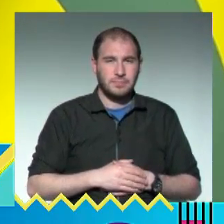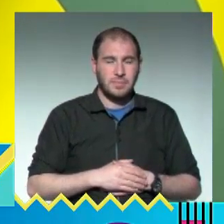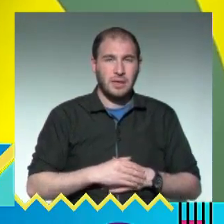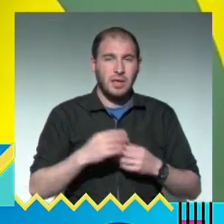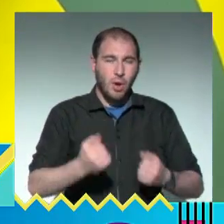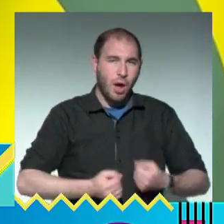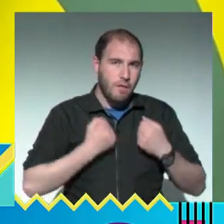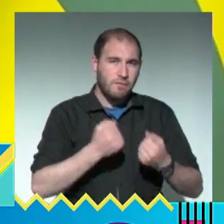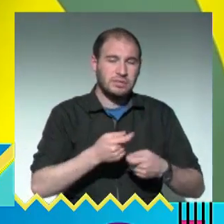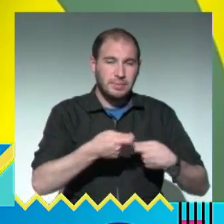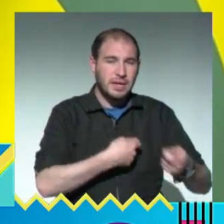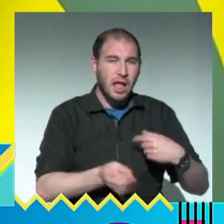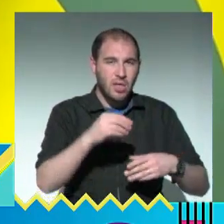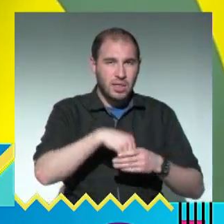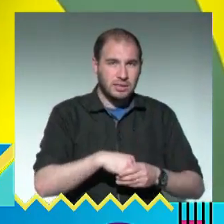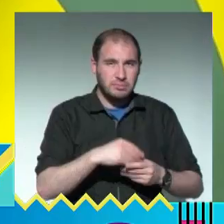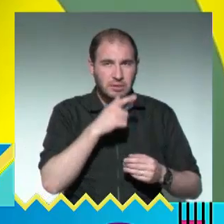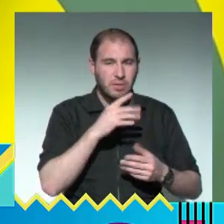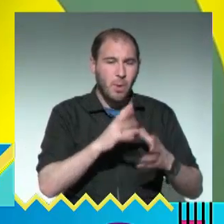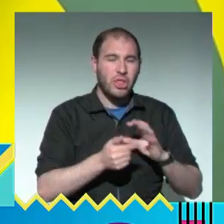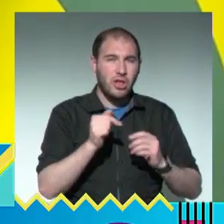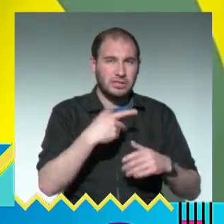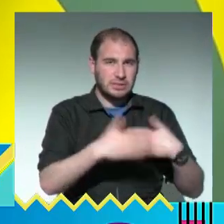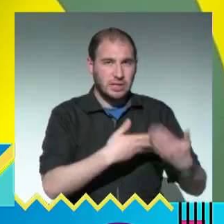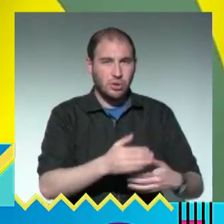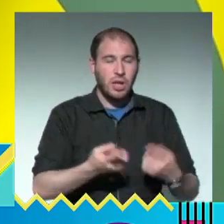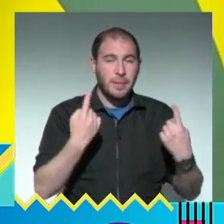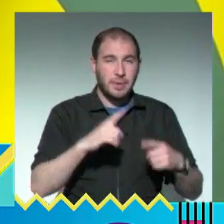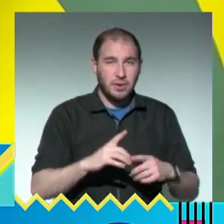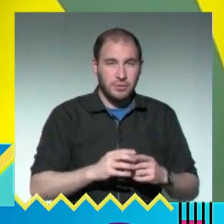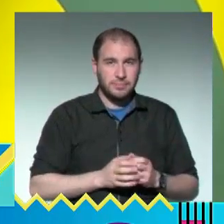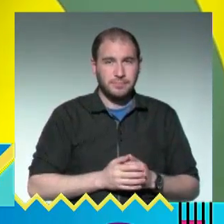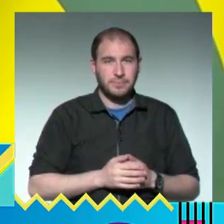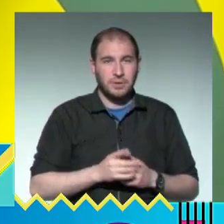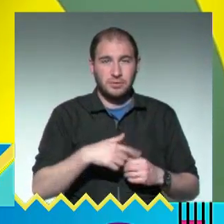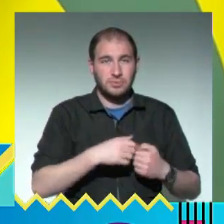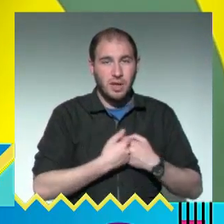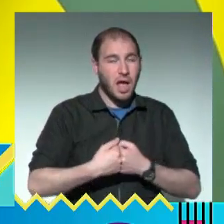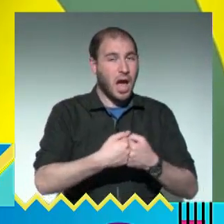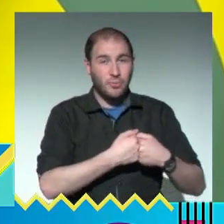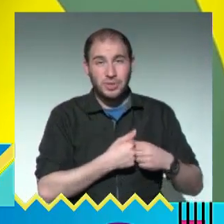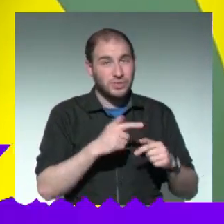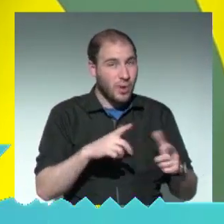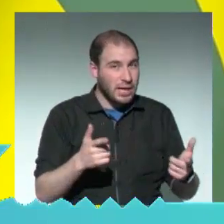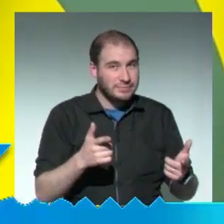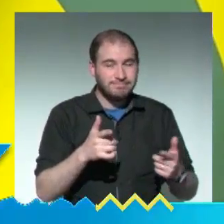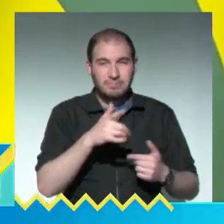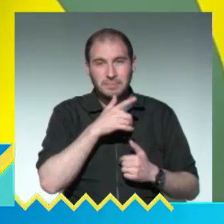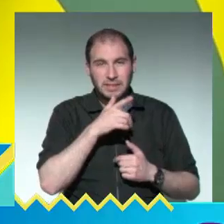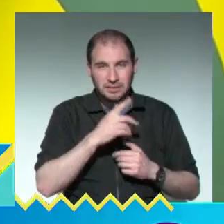el fortalecimiento del mercado interno. Creo en ese modelo de desarrollo, pero bueno, si no nos ponemos de acuerdo, creo